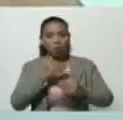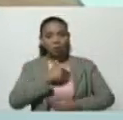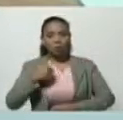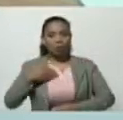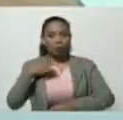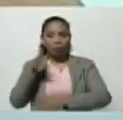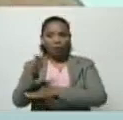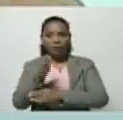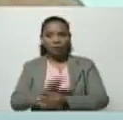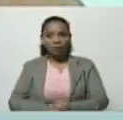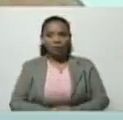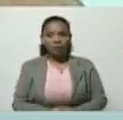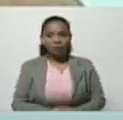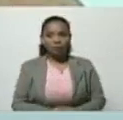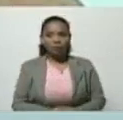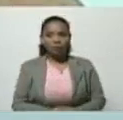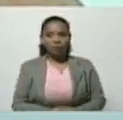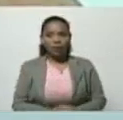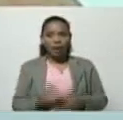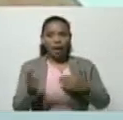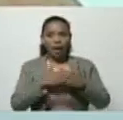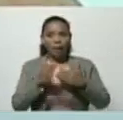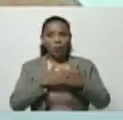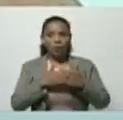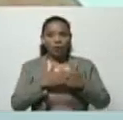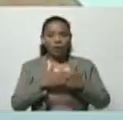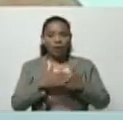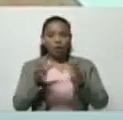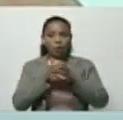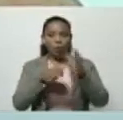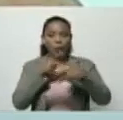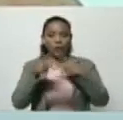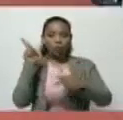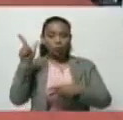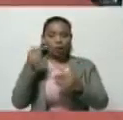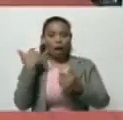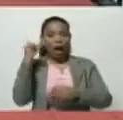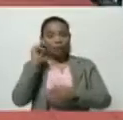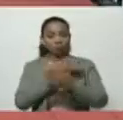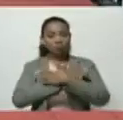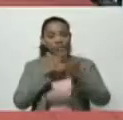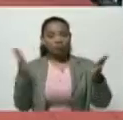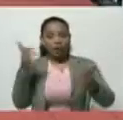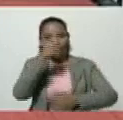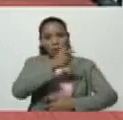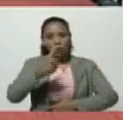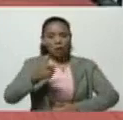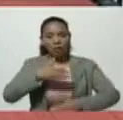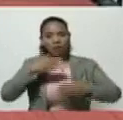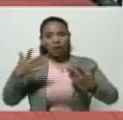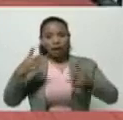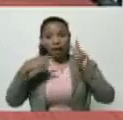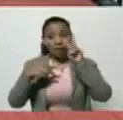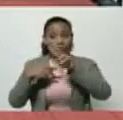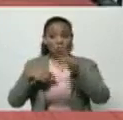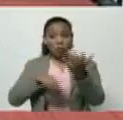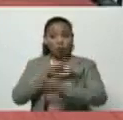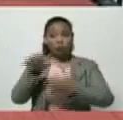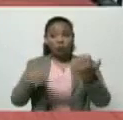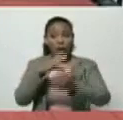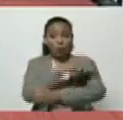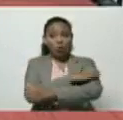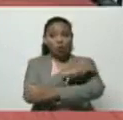ir. Las puertas del PSUV están abiertas para gente que, viendo el desastre de la